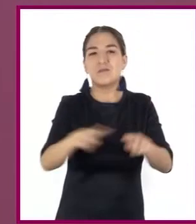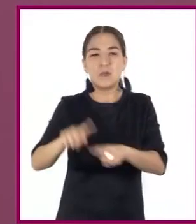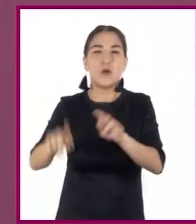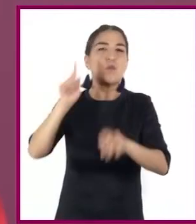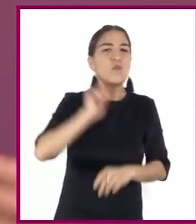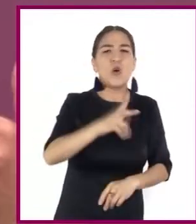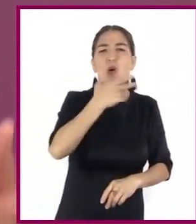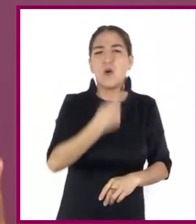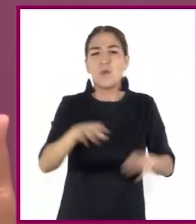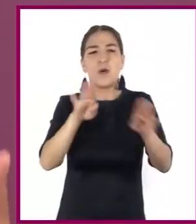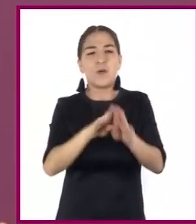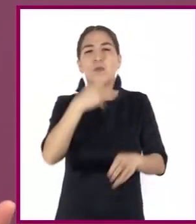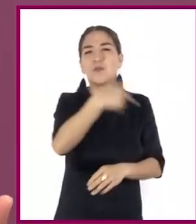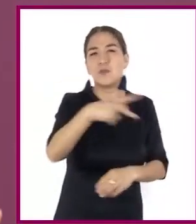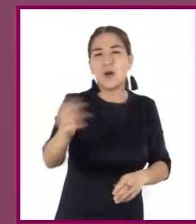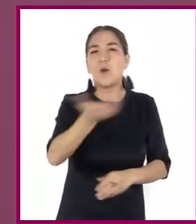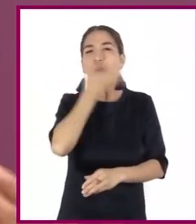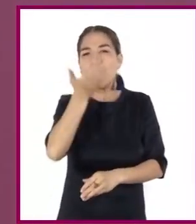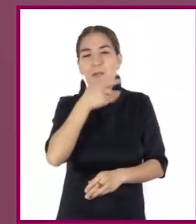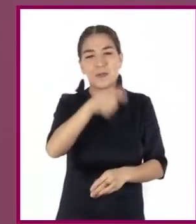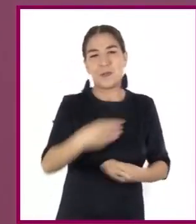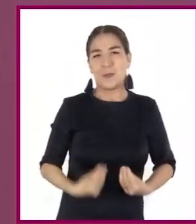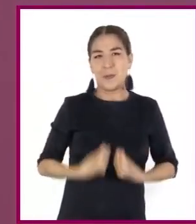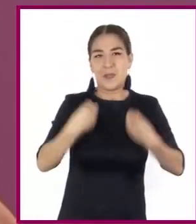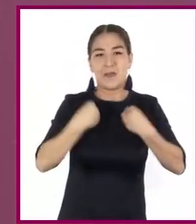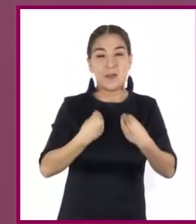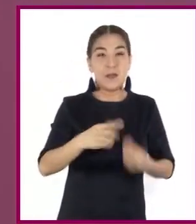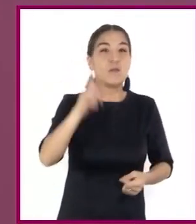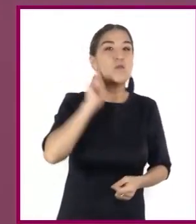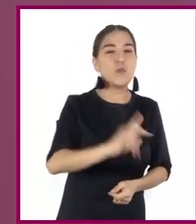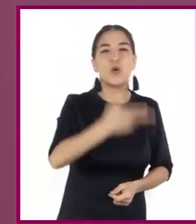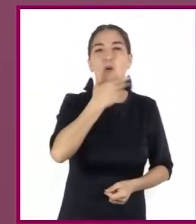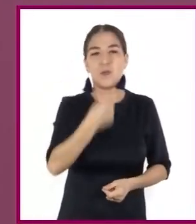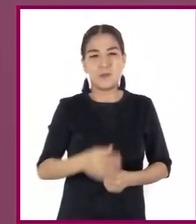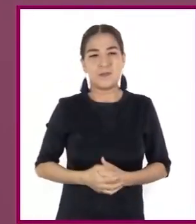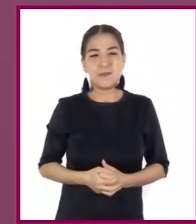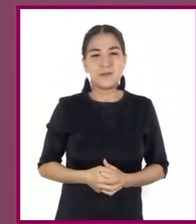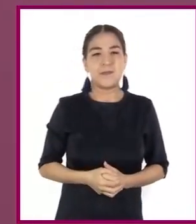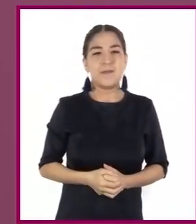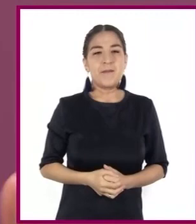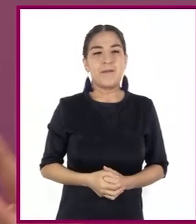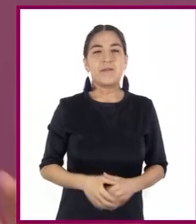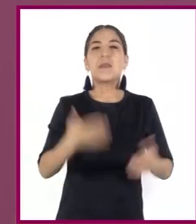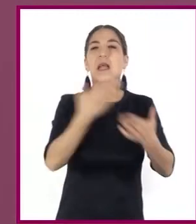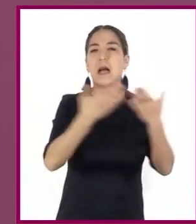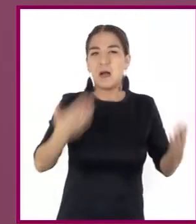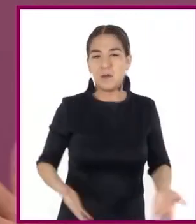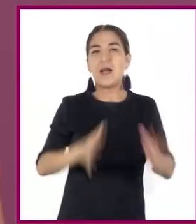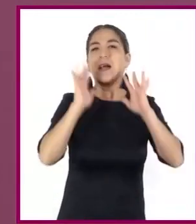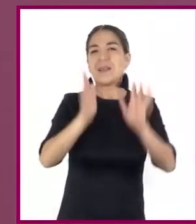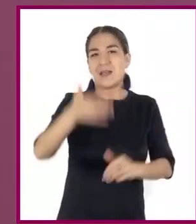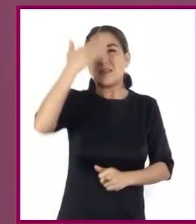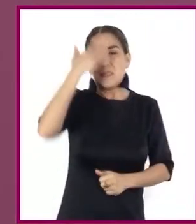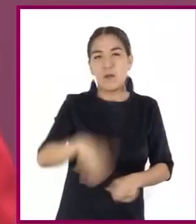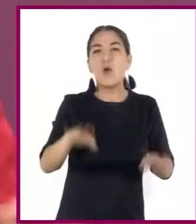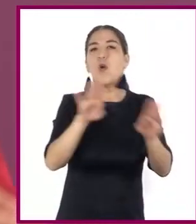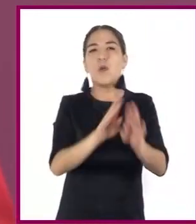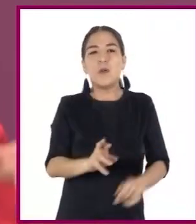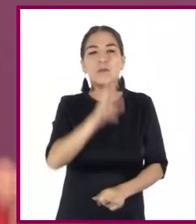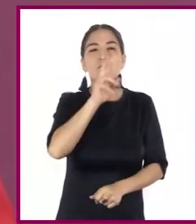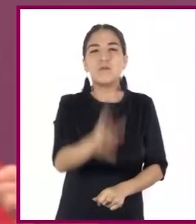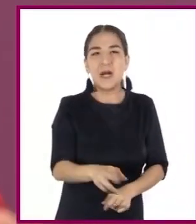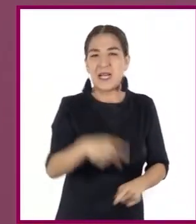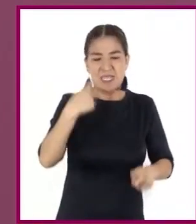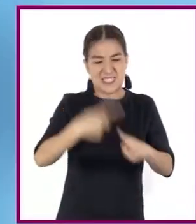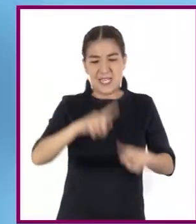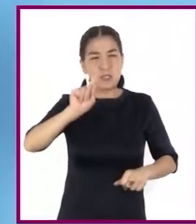la construcción de la identidad de los hombres y las mujeres. Ahora sabremos resolver